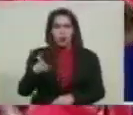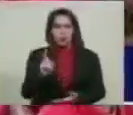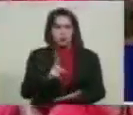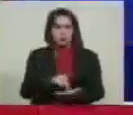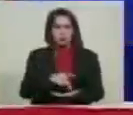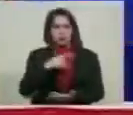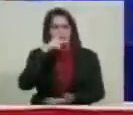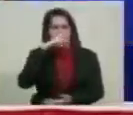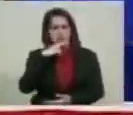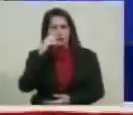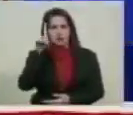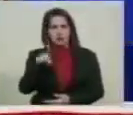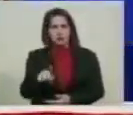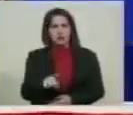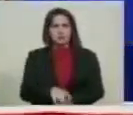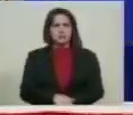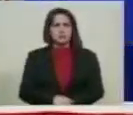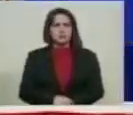secretario.